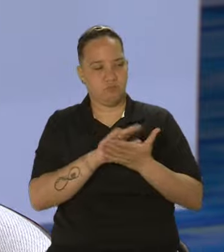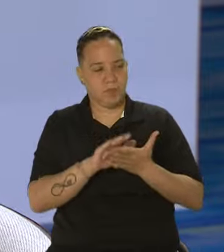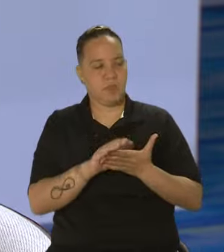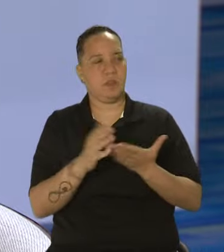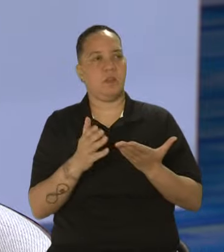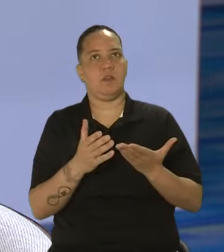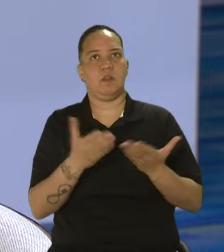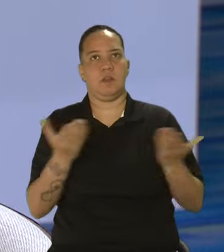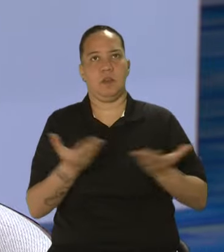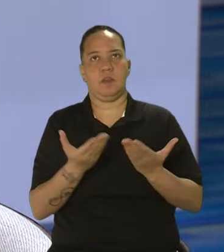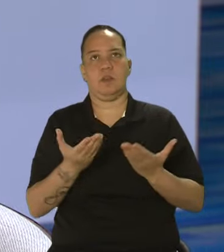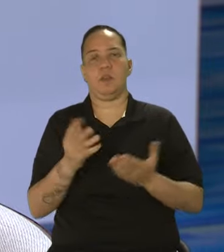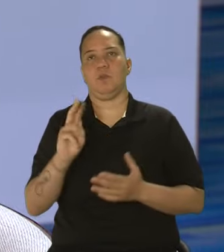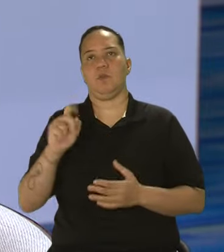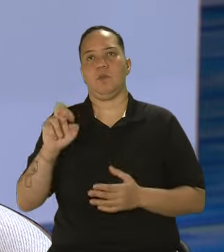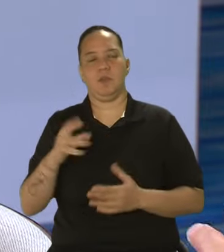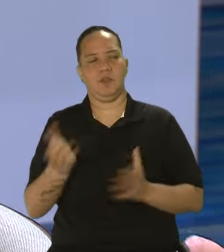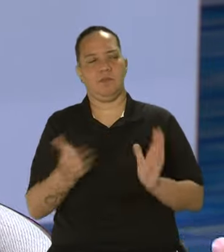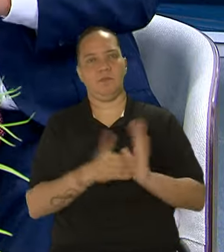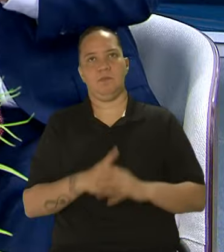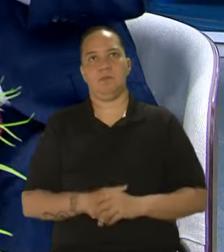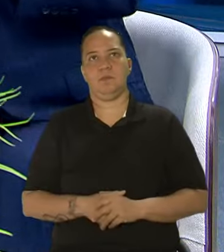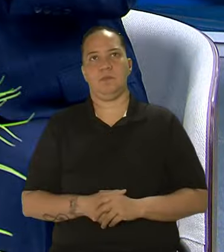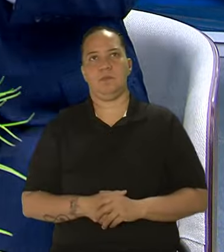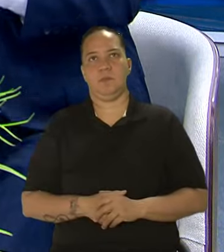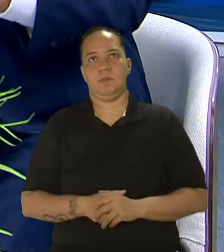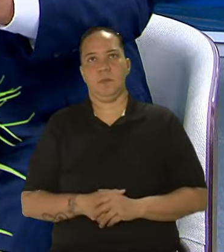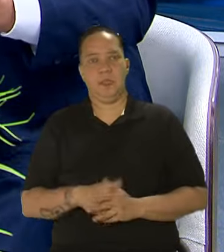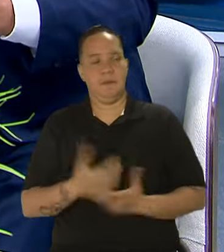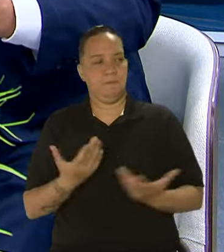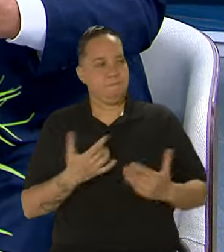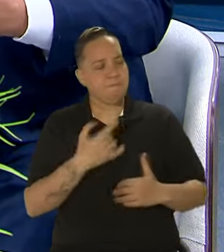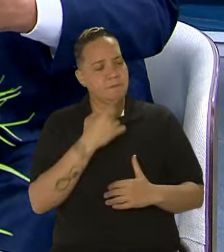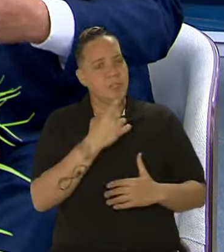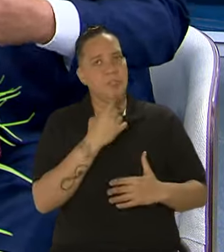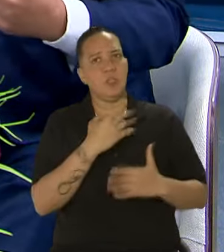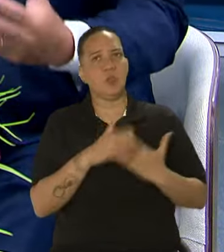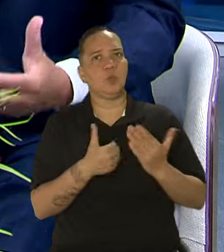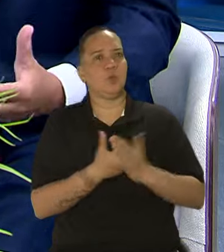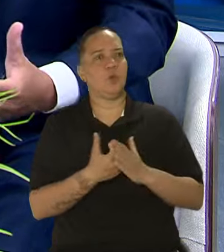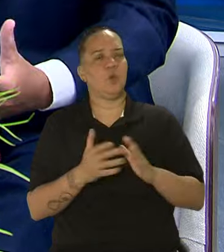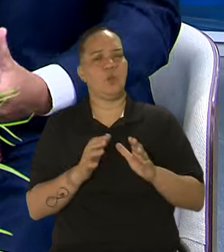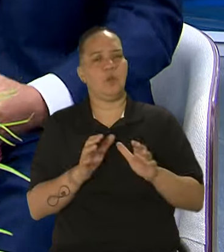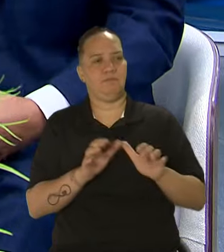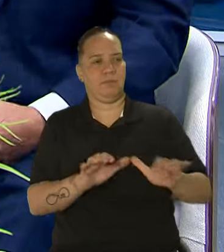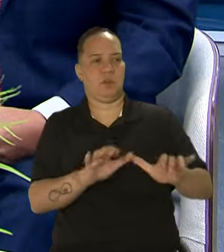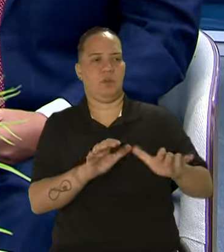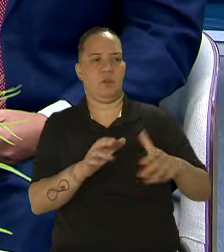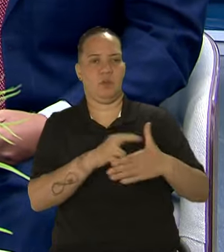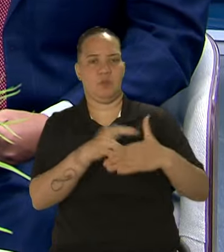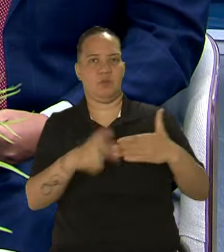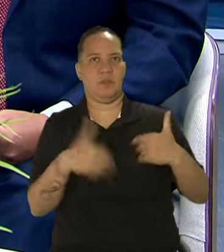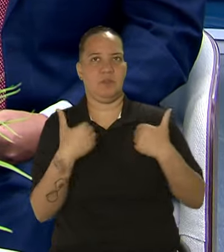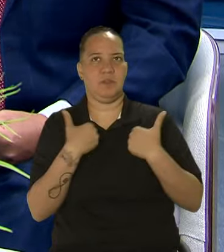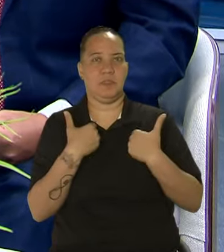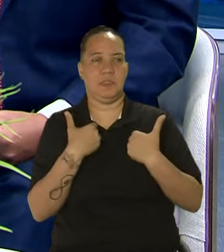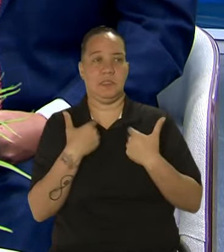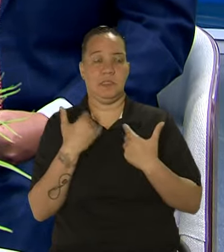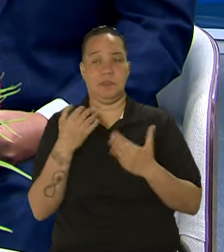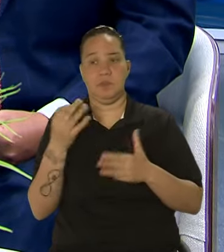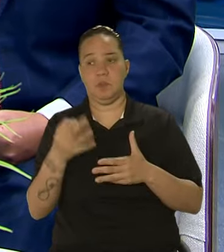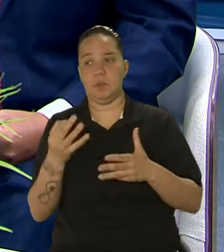en ipr nuevamente bueno y se dice que toda eh acción tiene sus consecuencias y siempre hay especulación en la